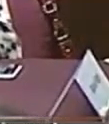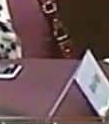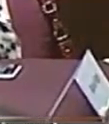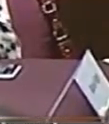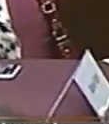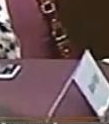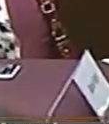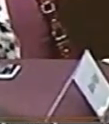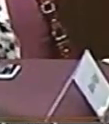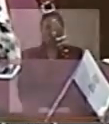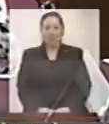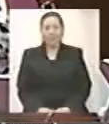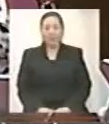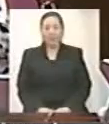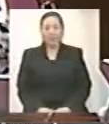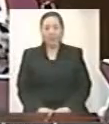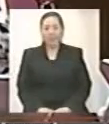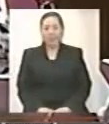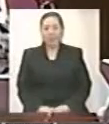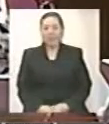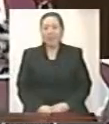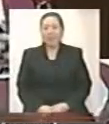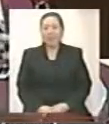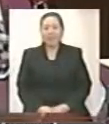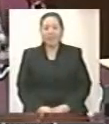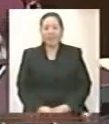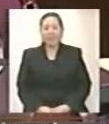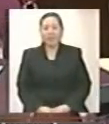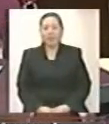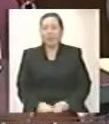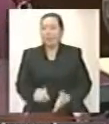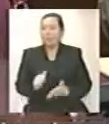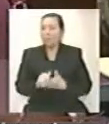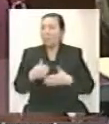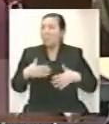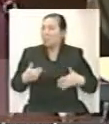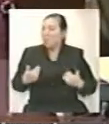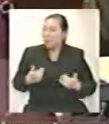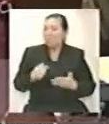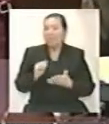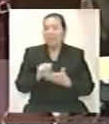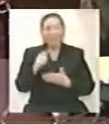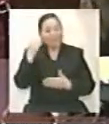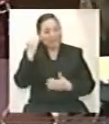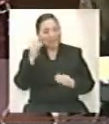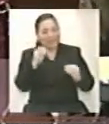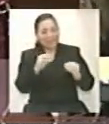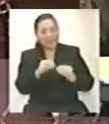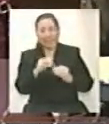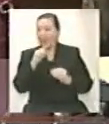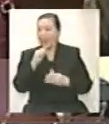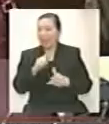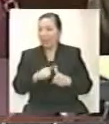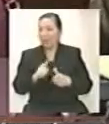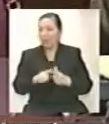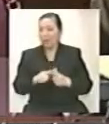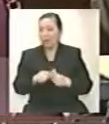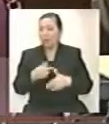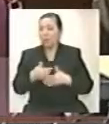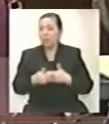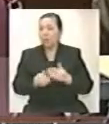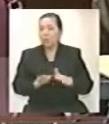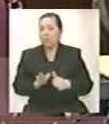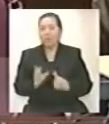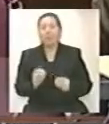de San Marcos hacia 1966, joven cálido, bromista, de respuesta ingeniosa. Desde entonces he seguido sus pasos,